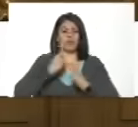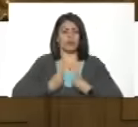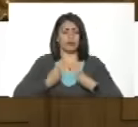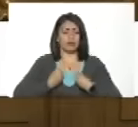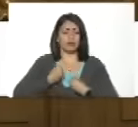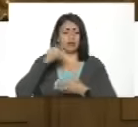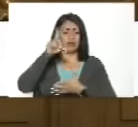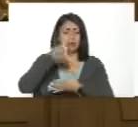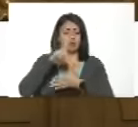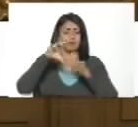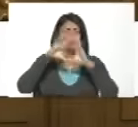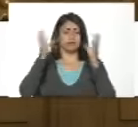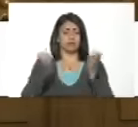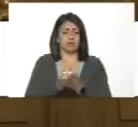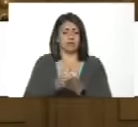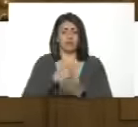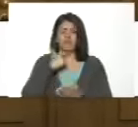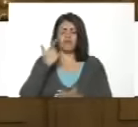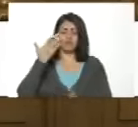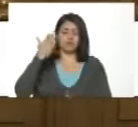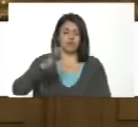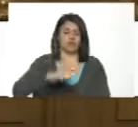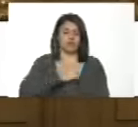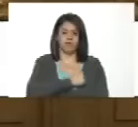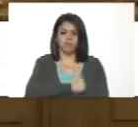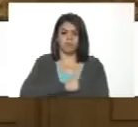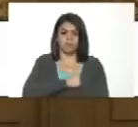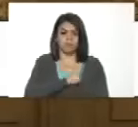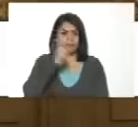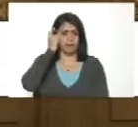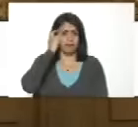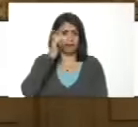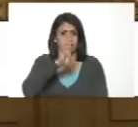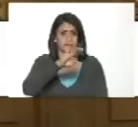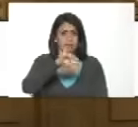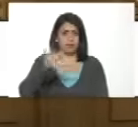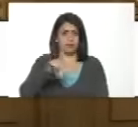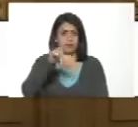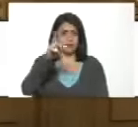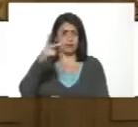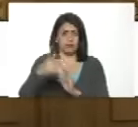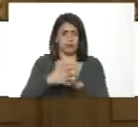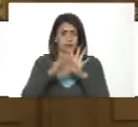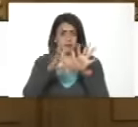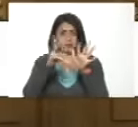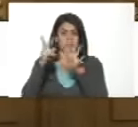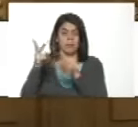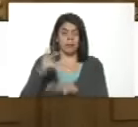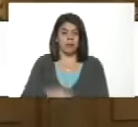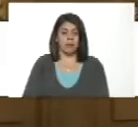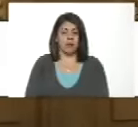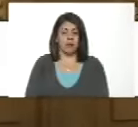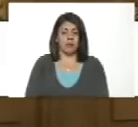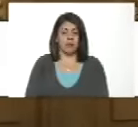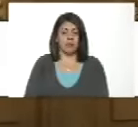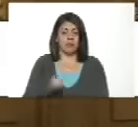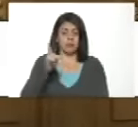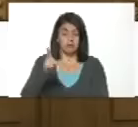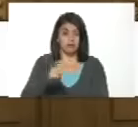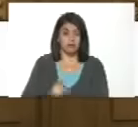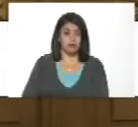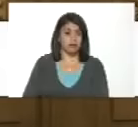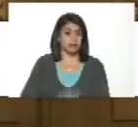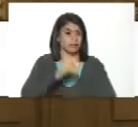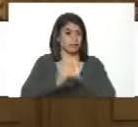mundo, ocasionándole lamentablemente la muerte el día 4 de julio de 2017. Que estos